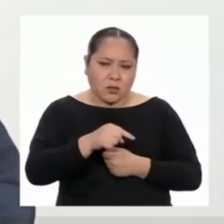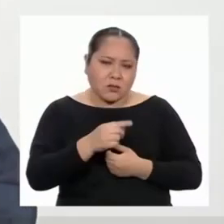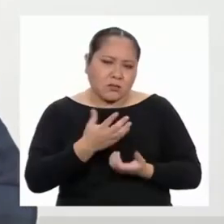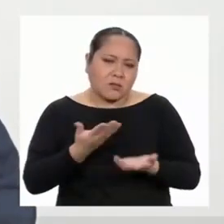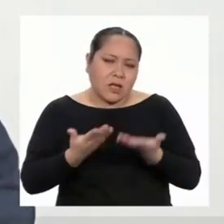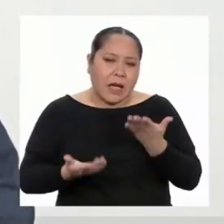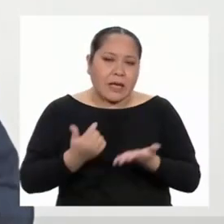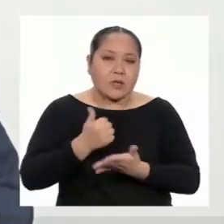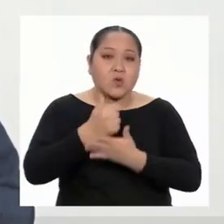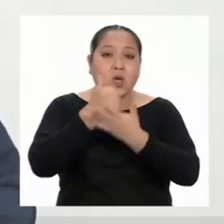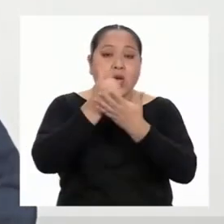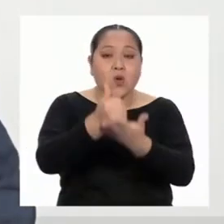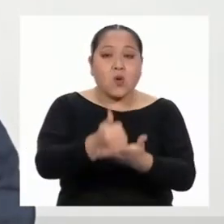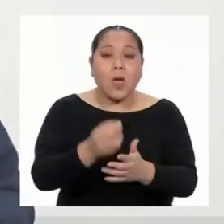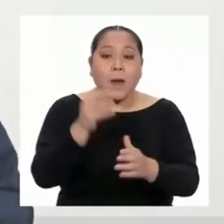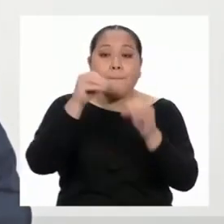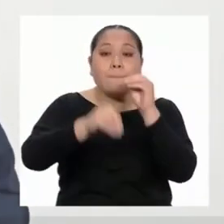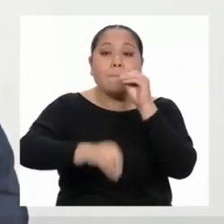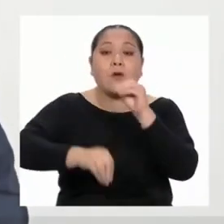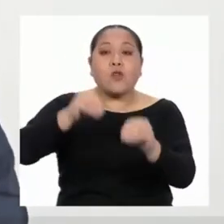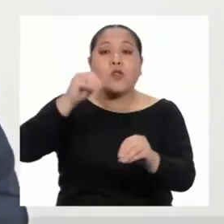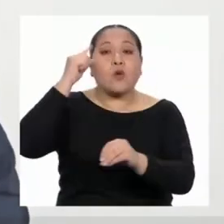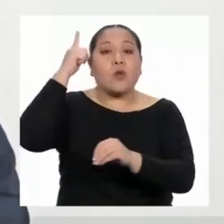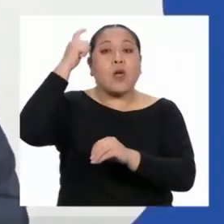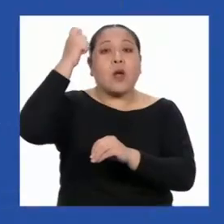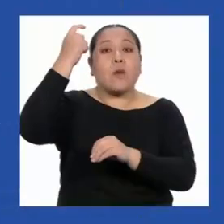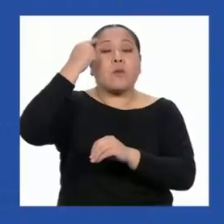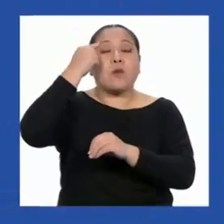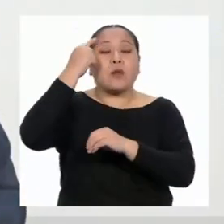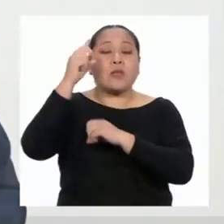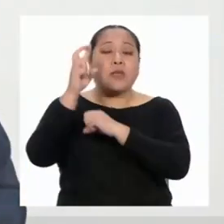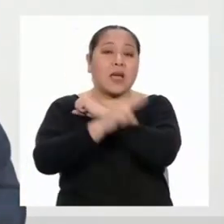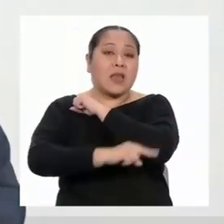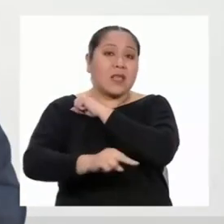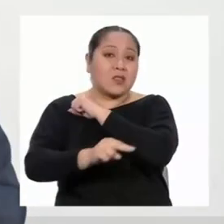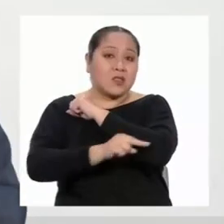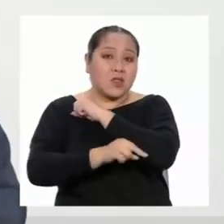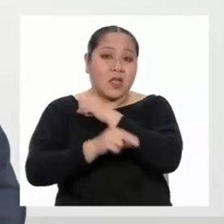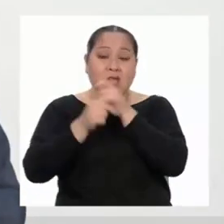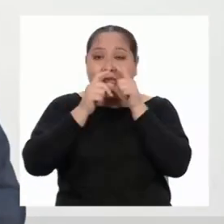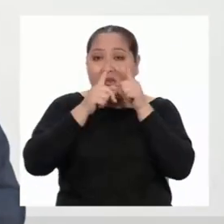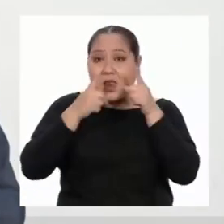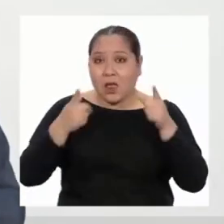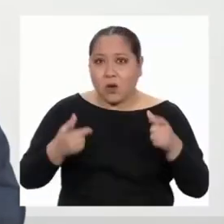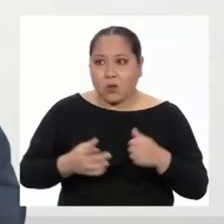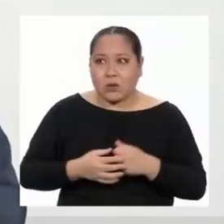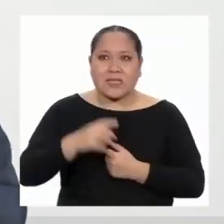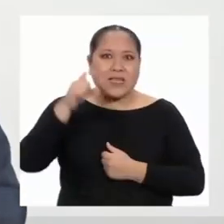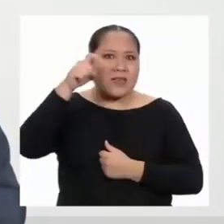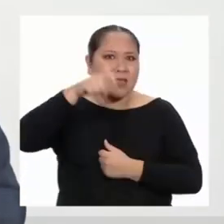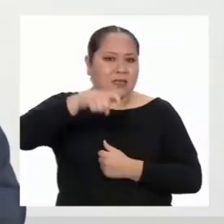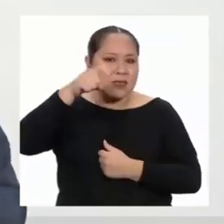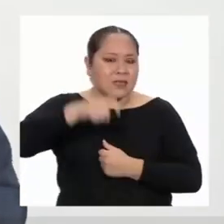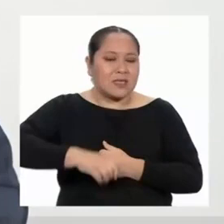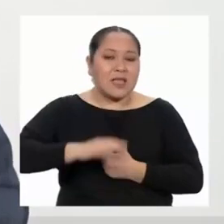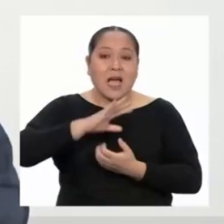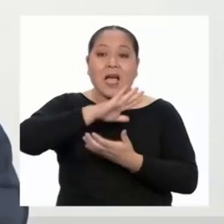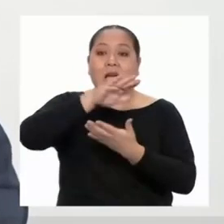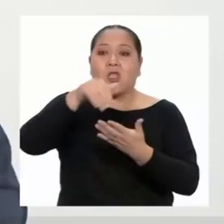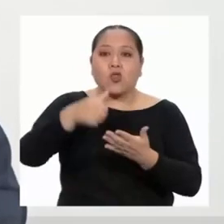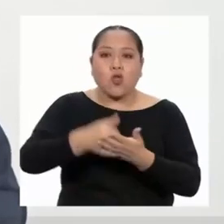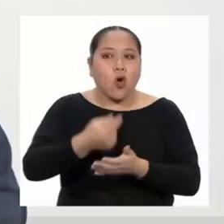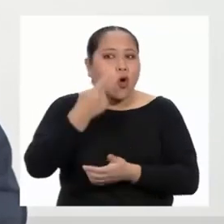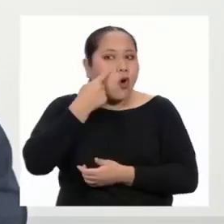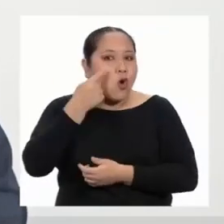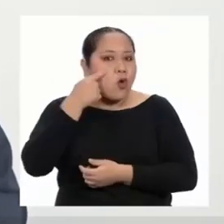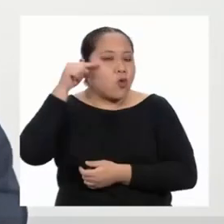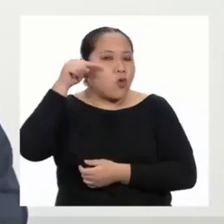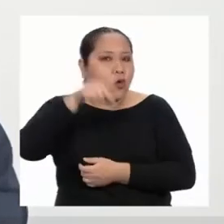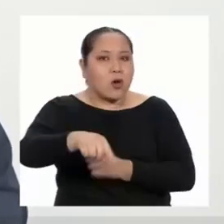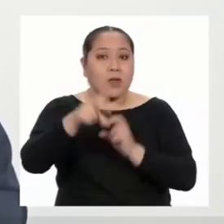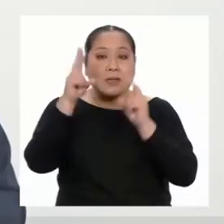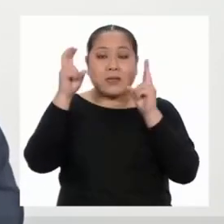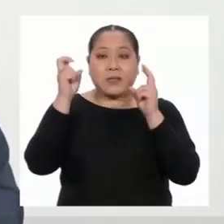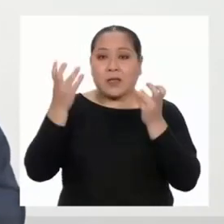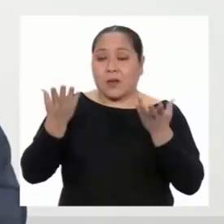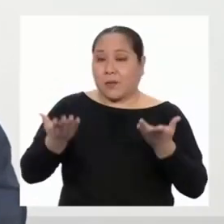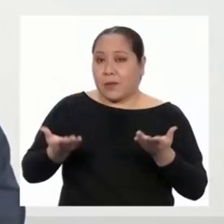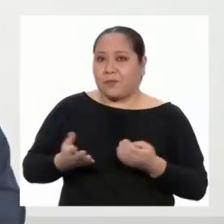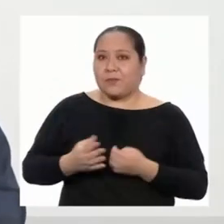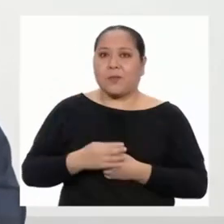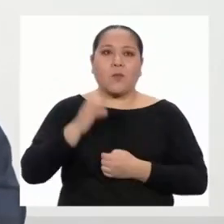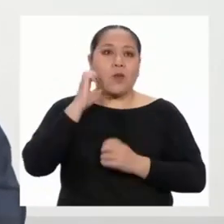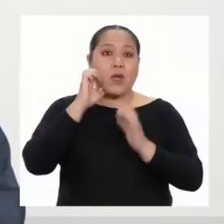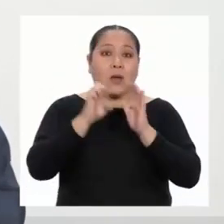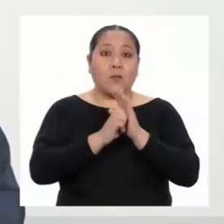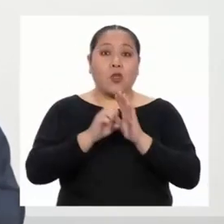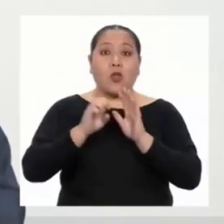para la implementación de una política nacional de lenguas. Es necesario que todos estemos al tanto de este tema, porque mira, de